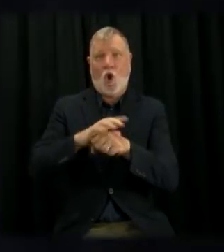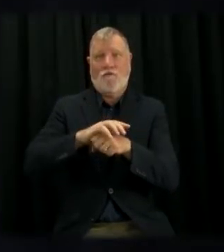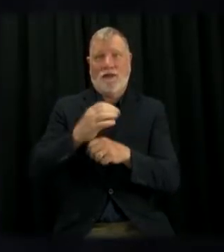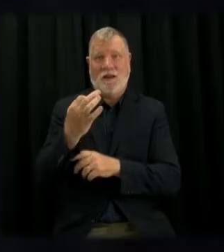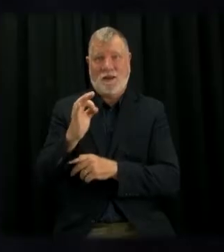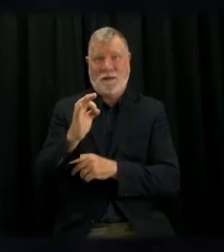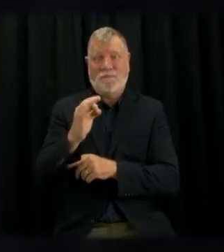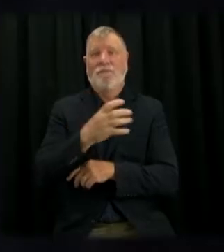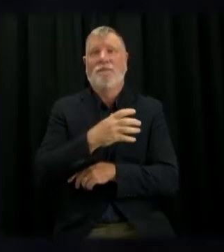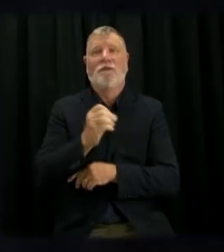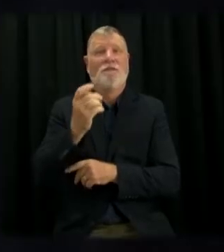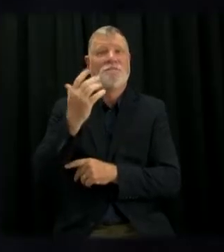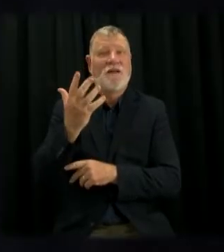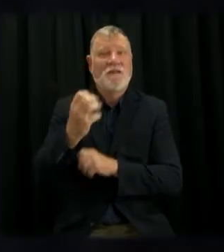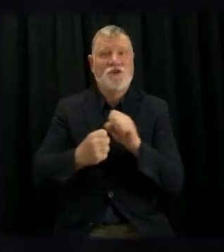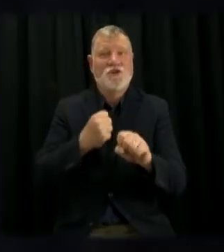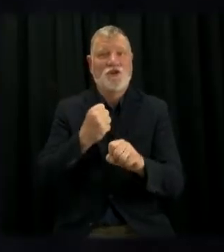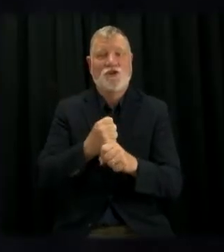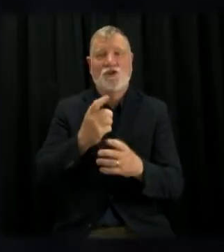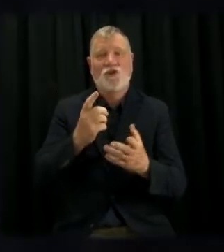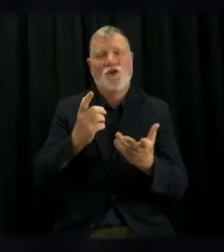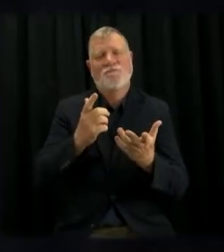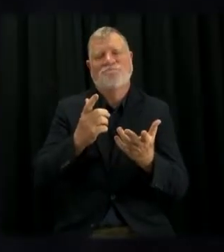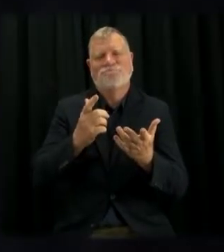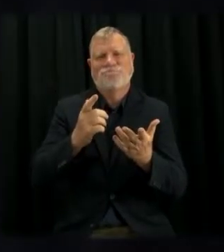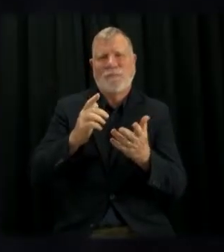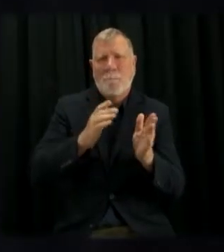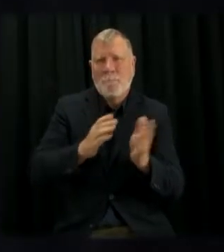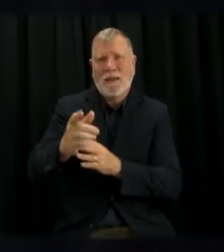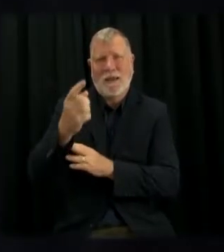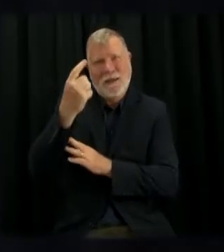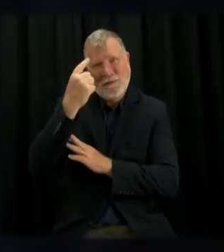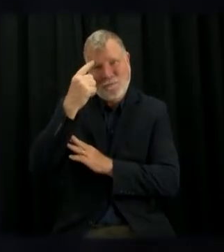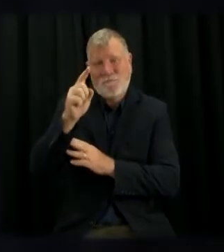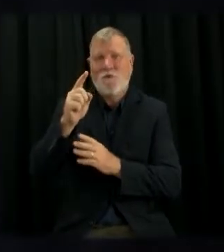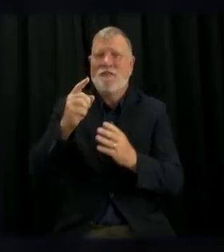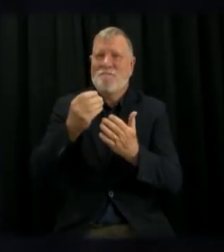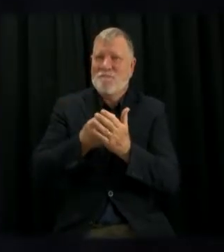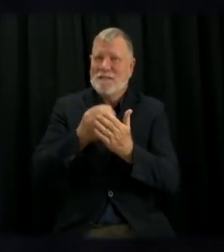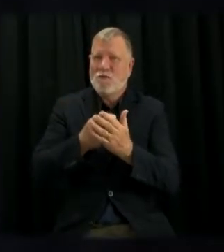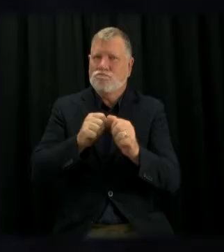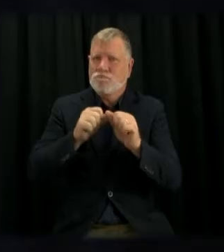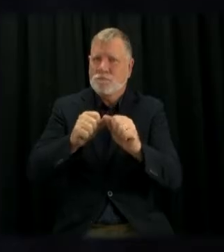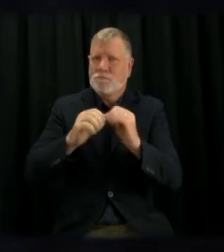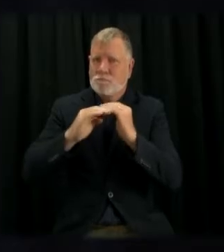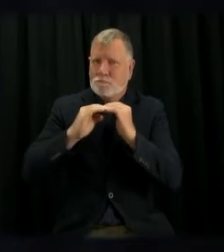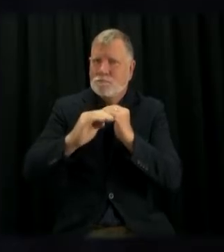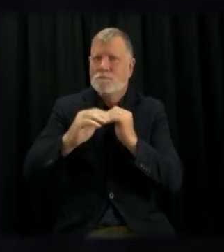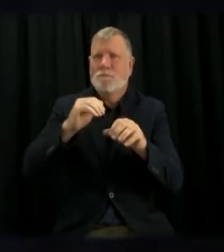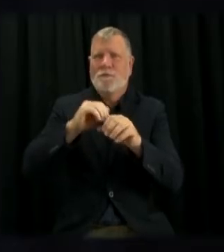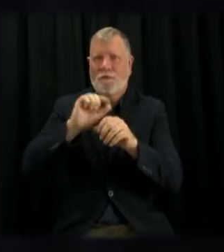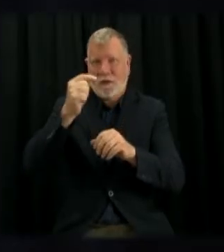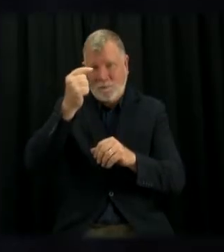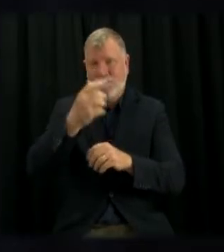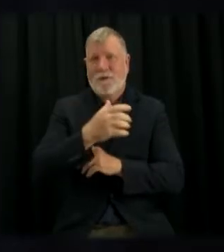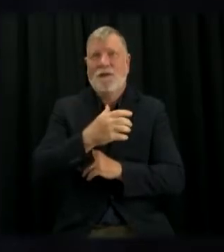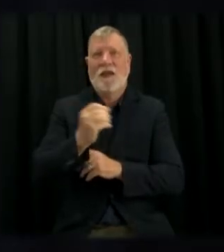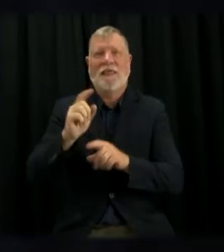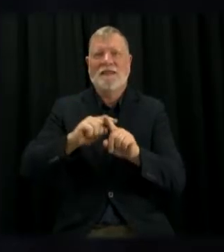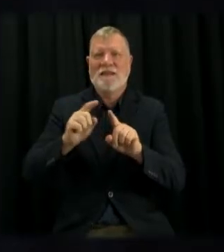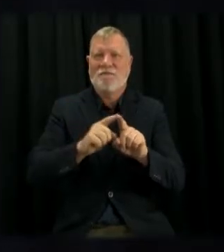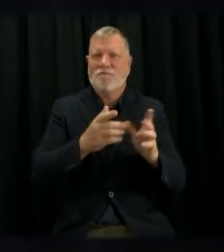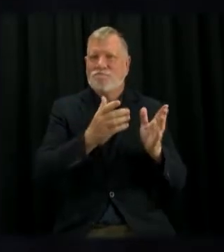impacto de COVID-19, son los planos de 5 años para poder regresar esa prosperidad a Puerto Rico y sustentabilidad